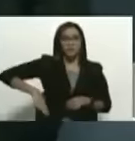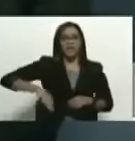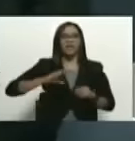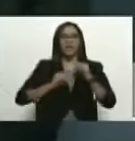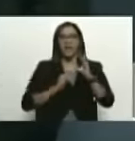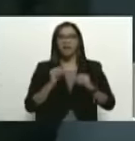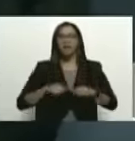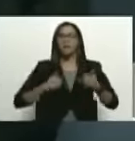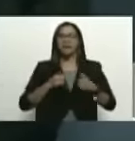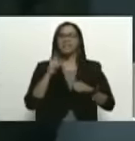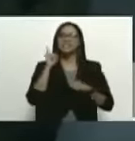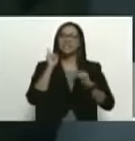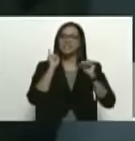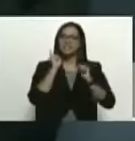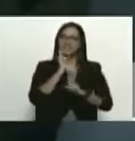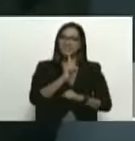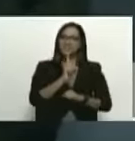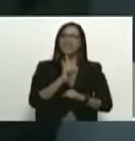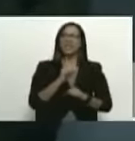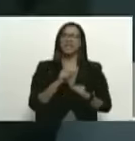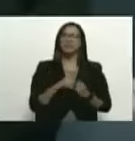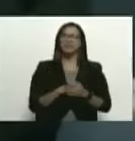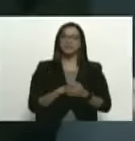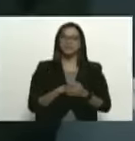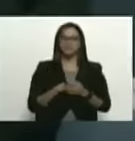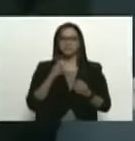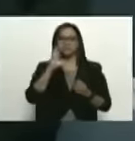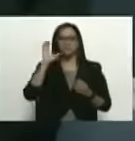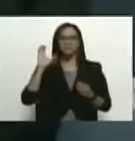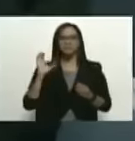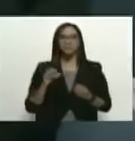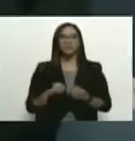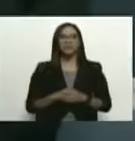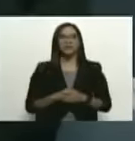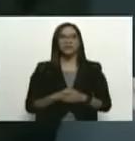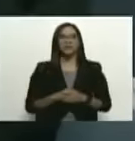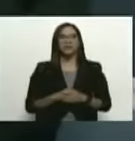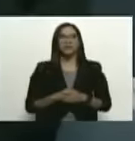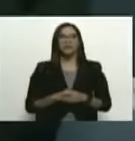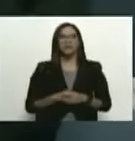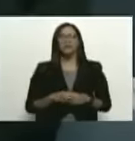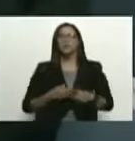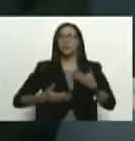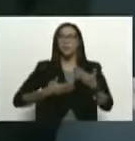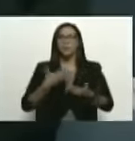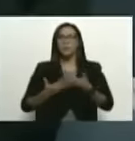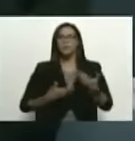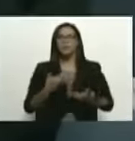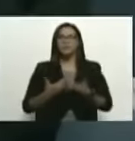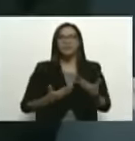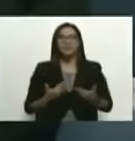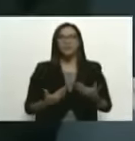más de 120 años. Existen dos tratados, uno nulo e írrito, que es el laudo arbitral